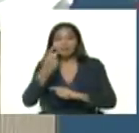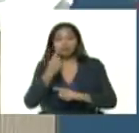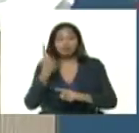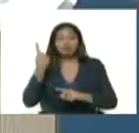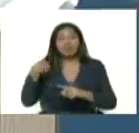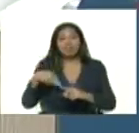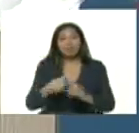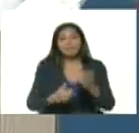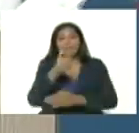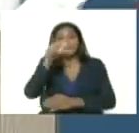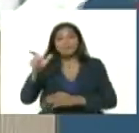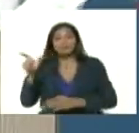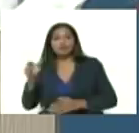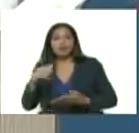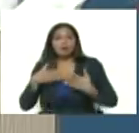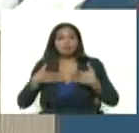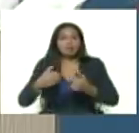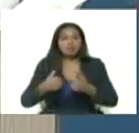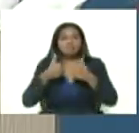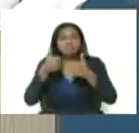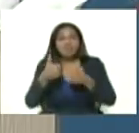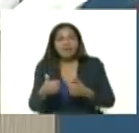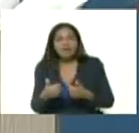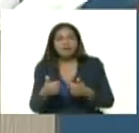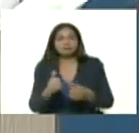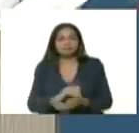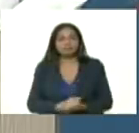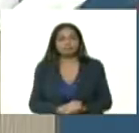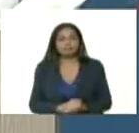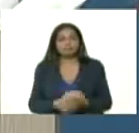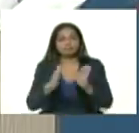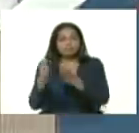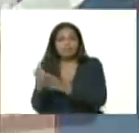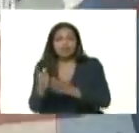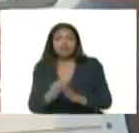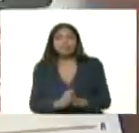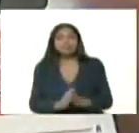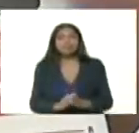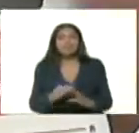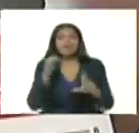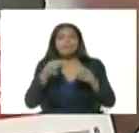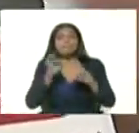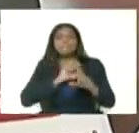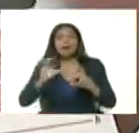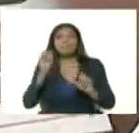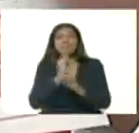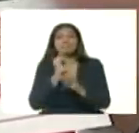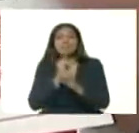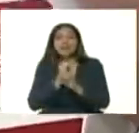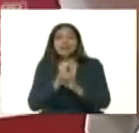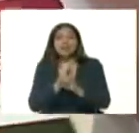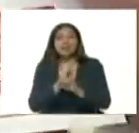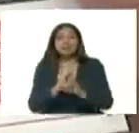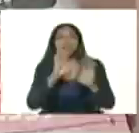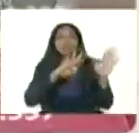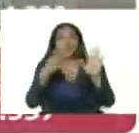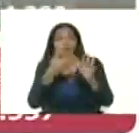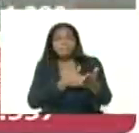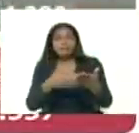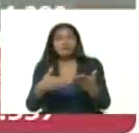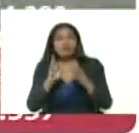casos positivos. Respecto al sistema Patria, de los 19.348.000 registrados en el sistema Patria,